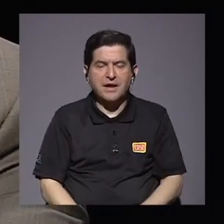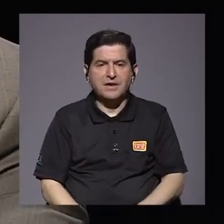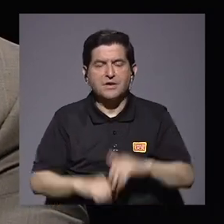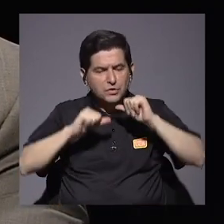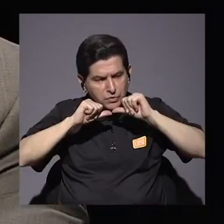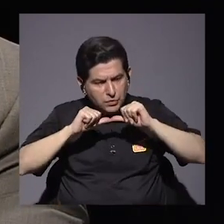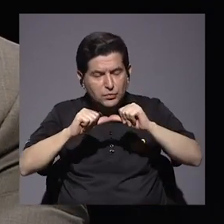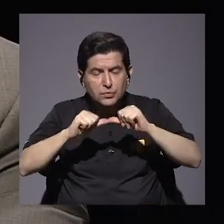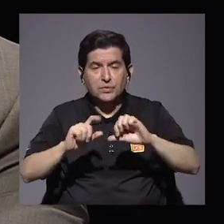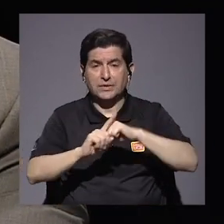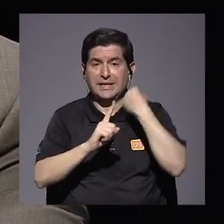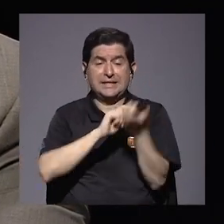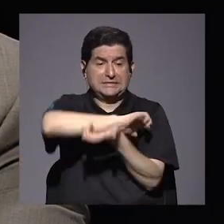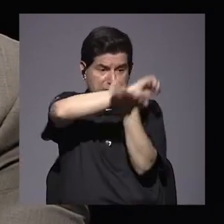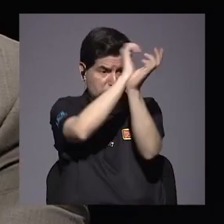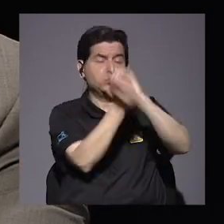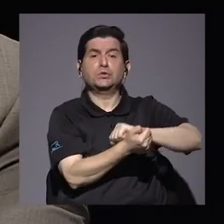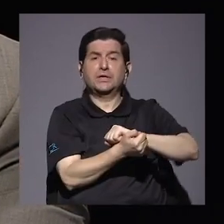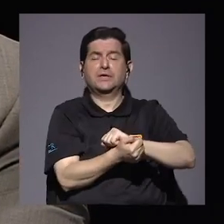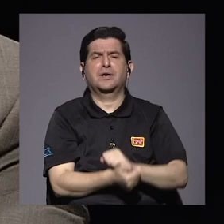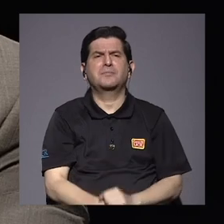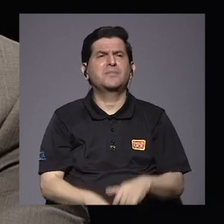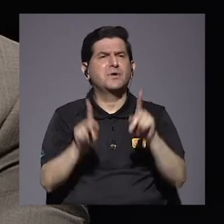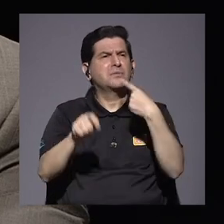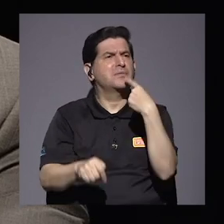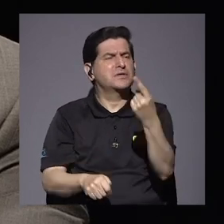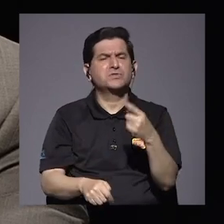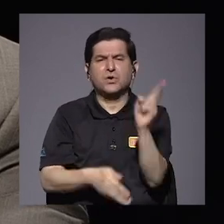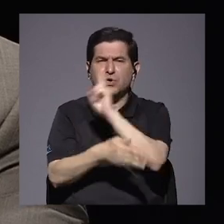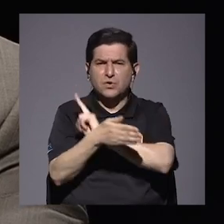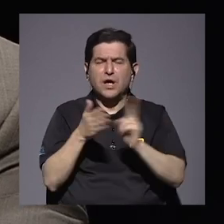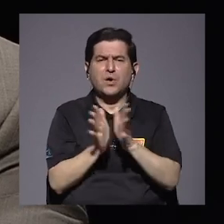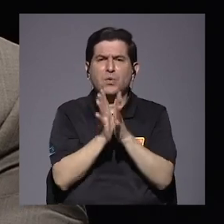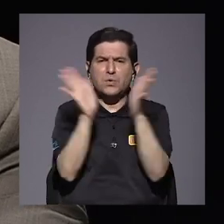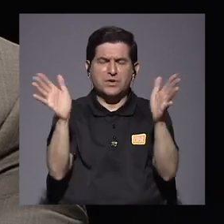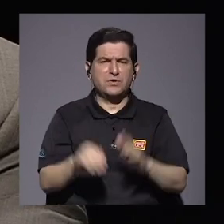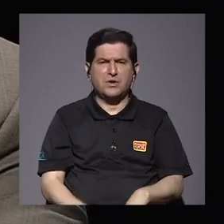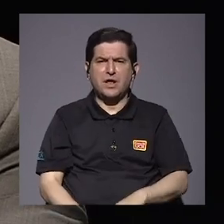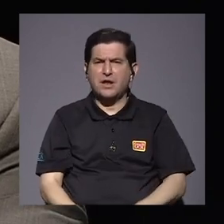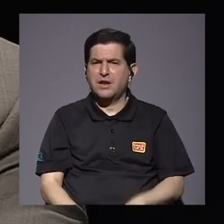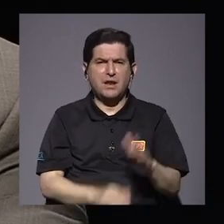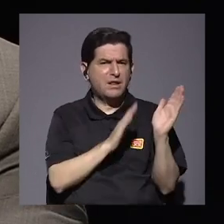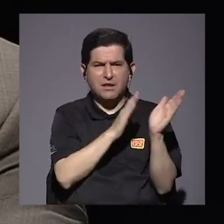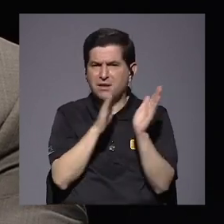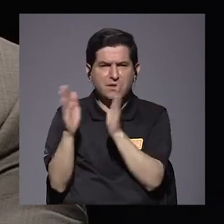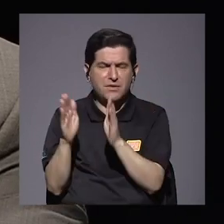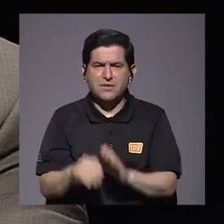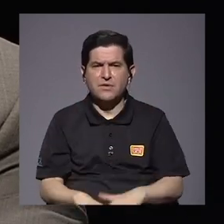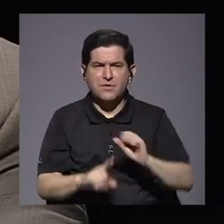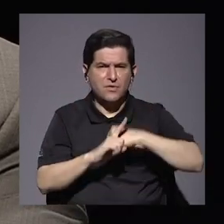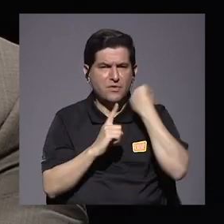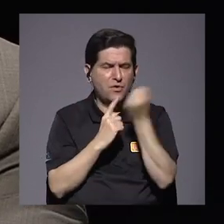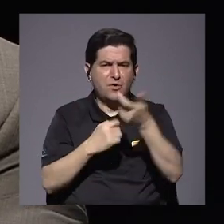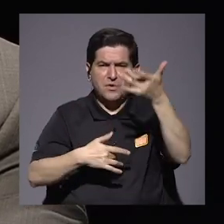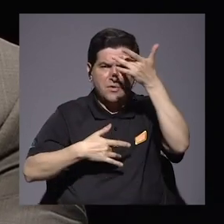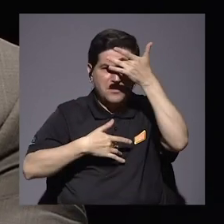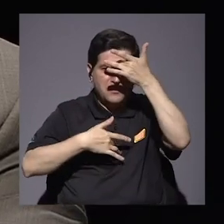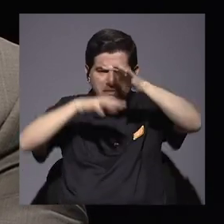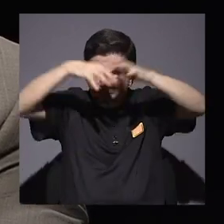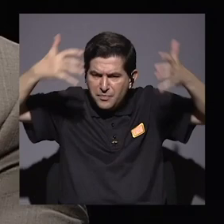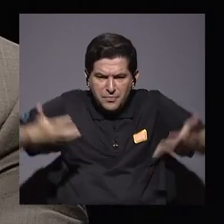para poder sobrellevar este cambio. Que alguien por ahí decía que las universidades públicas no estábamos preparadas para la